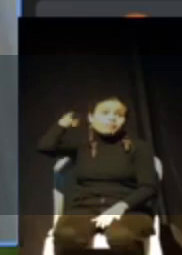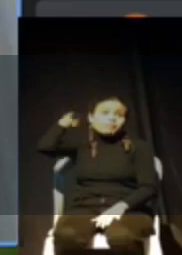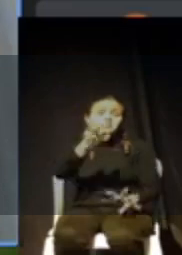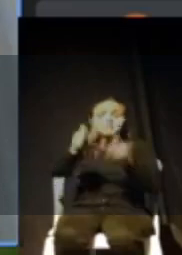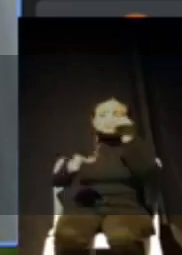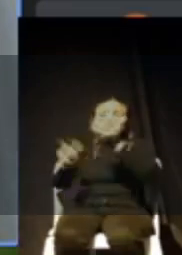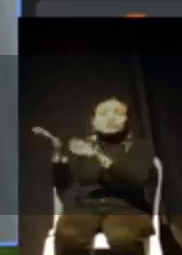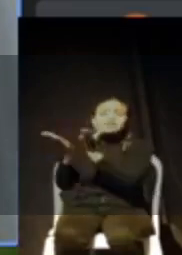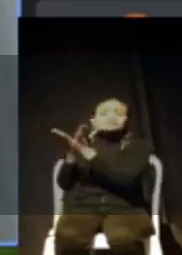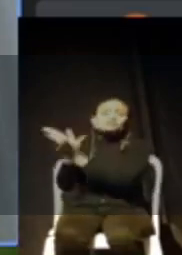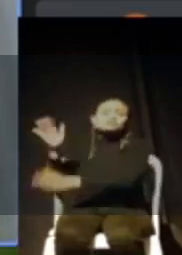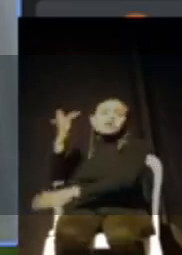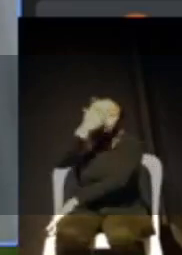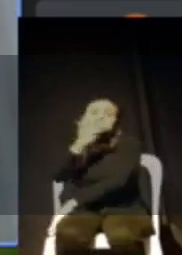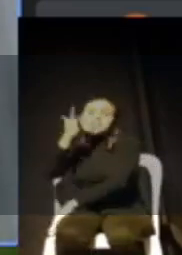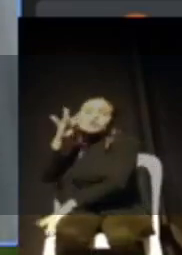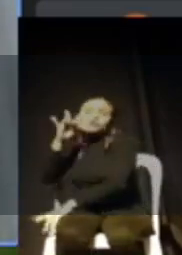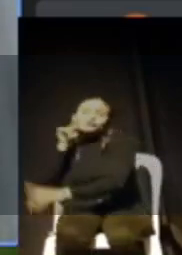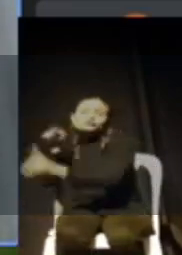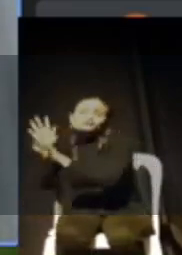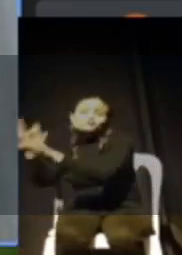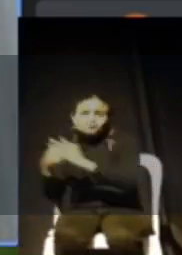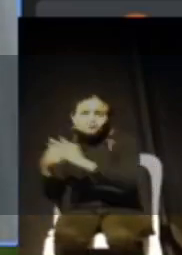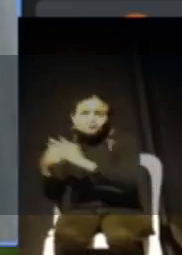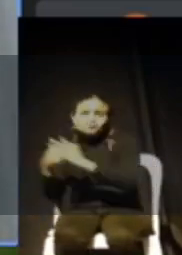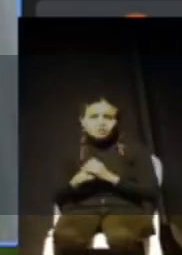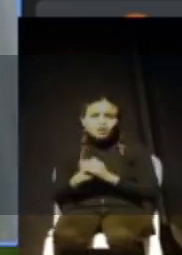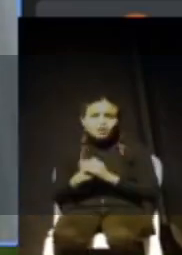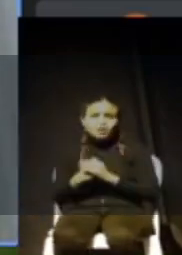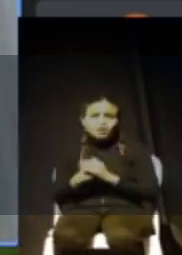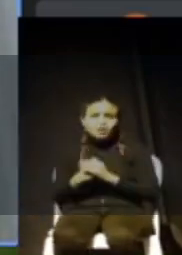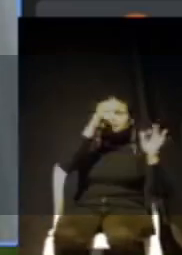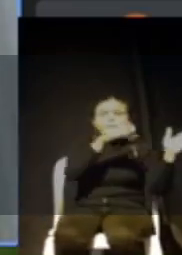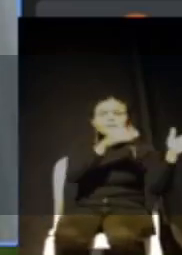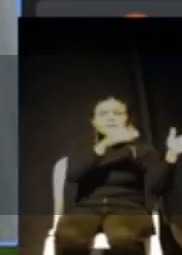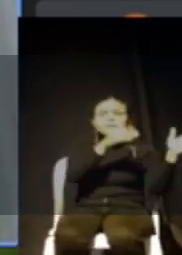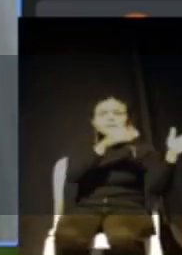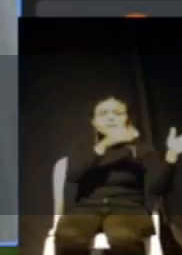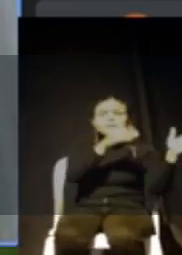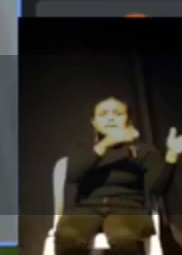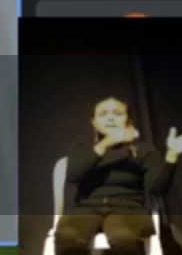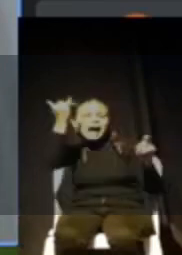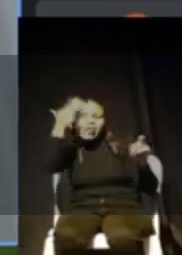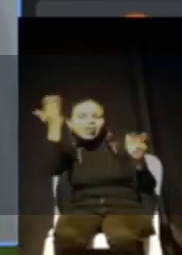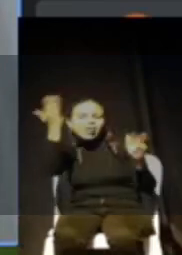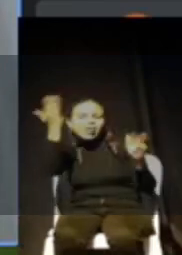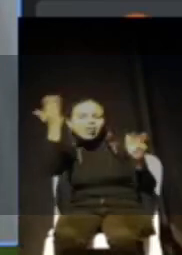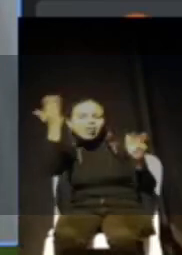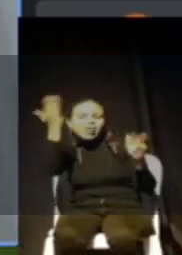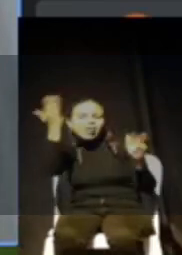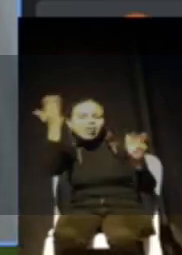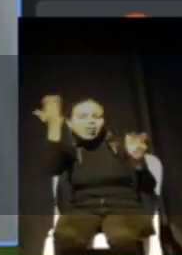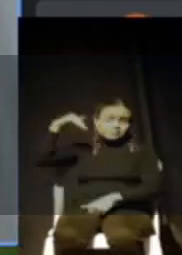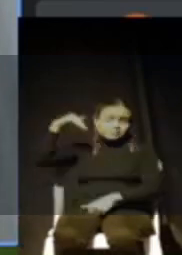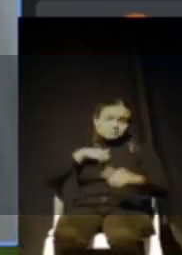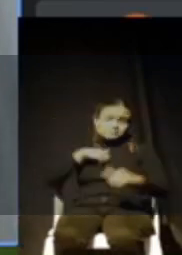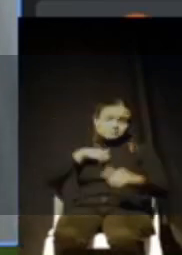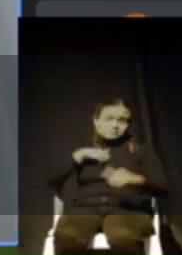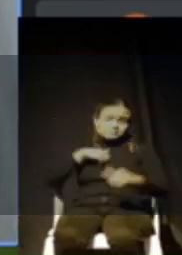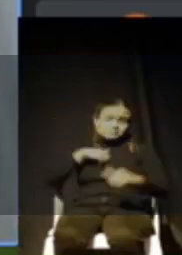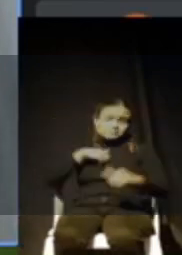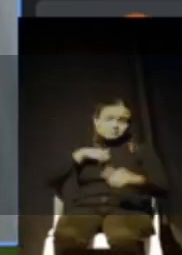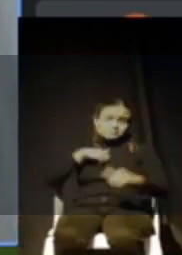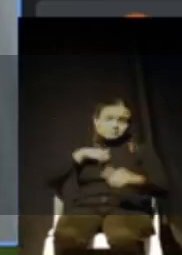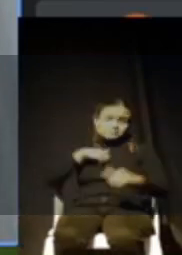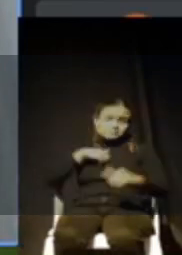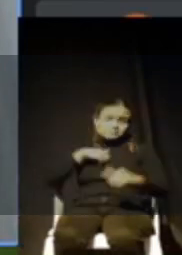un estudiante, o para sumar más carga académica, como el debate con colegas docentes en la institución donde trabajaba en el municipio de Itagüí, pues